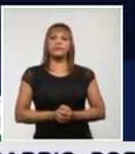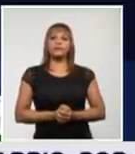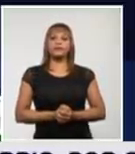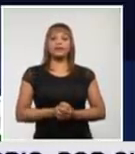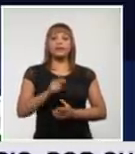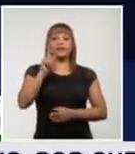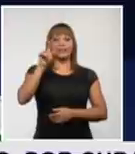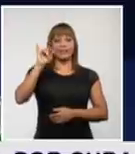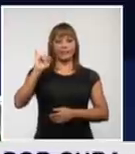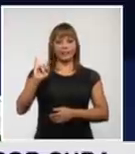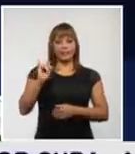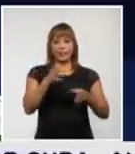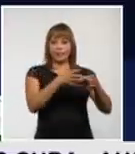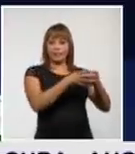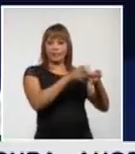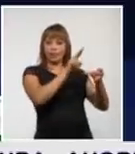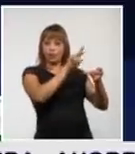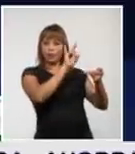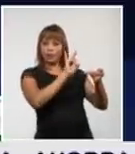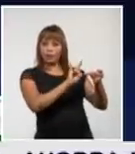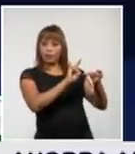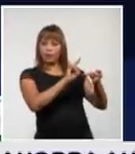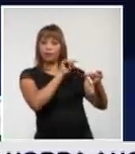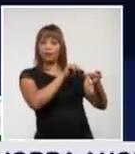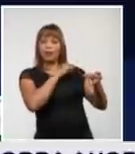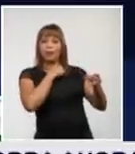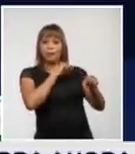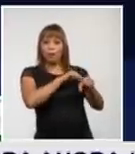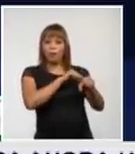16 de los 29 fueron asintomáticos, el